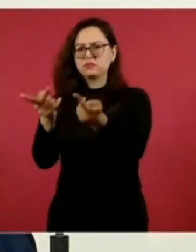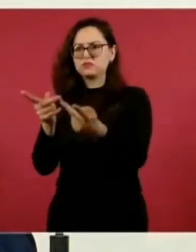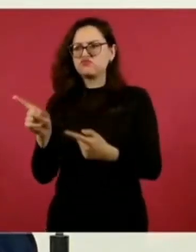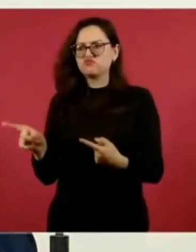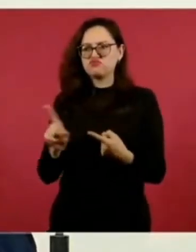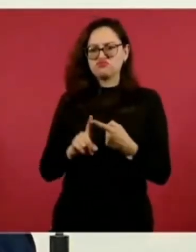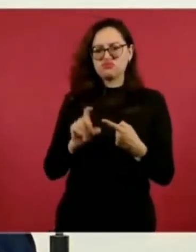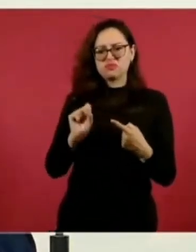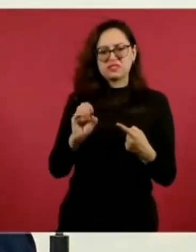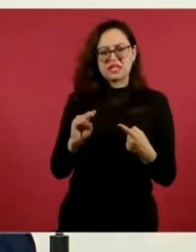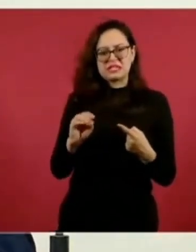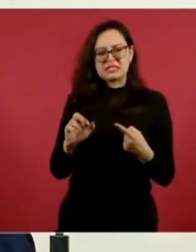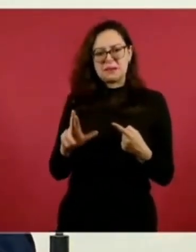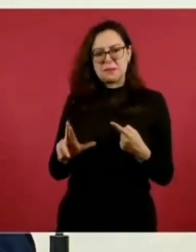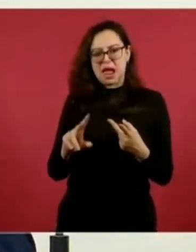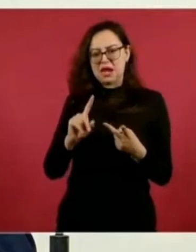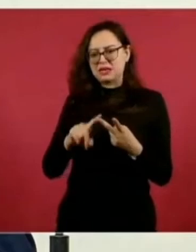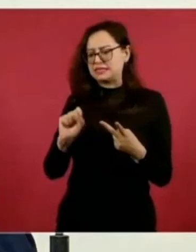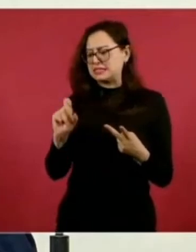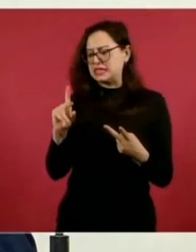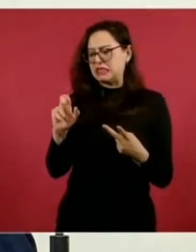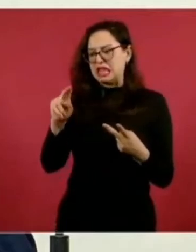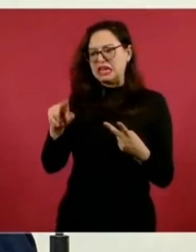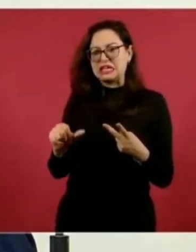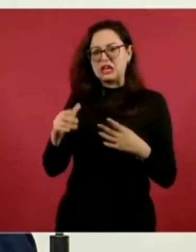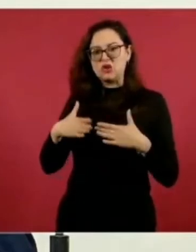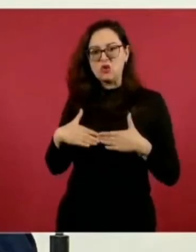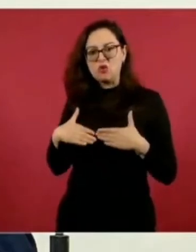sobre Marina y sobre la defensa,